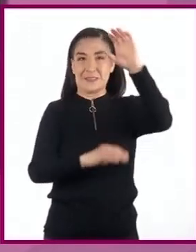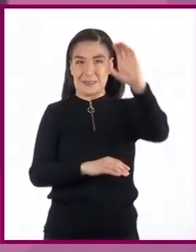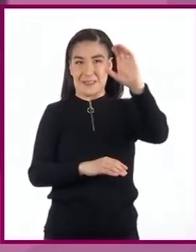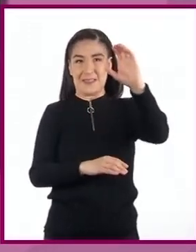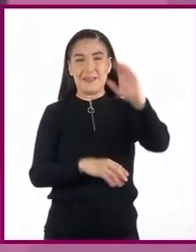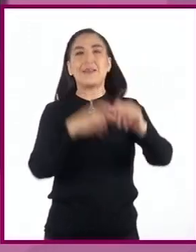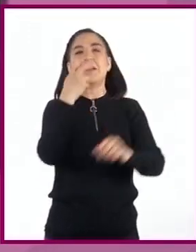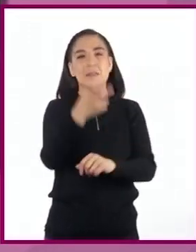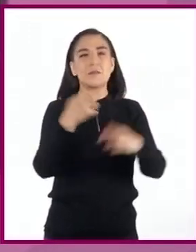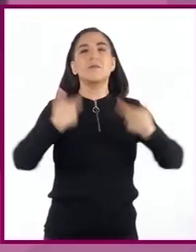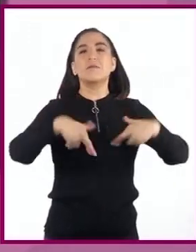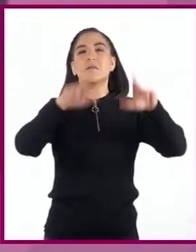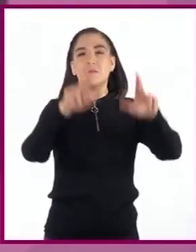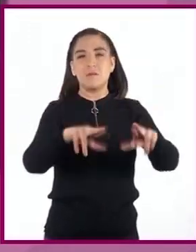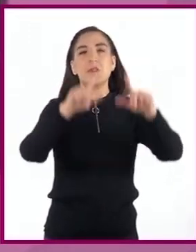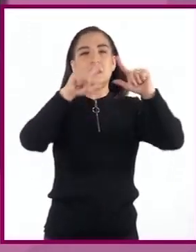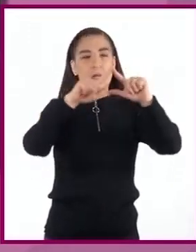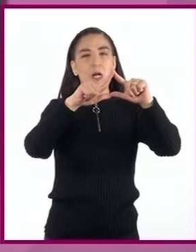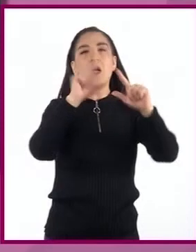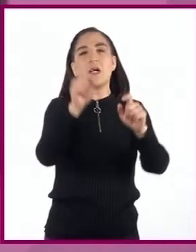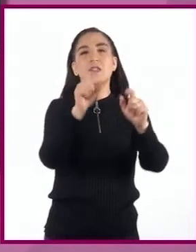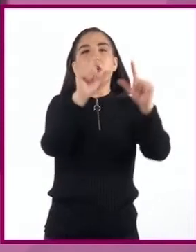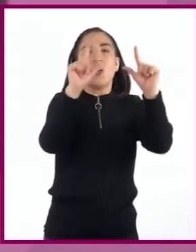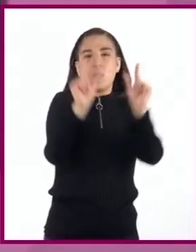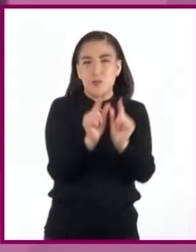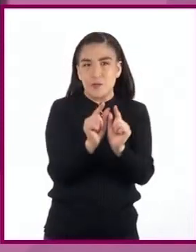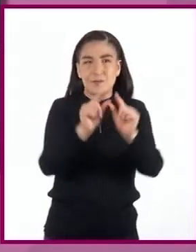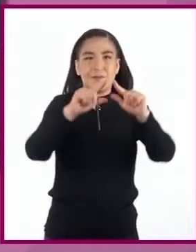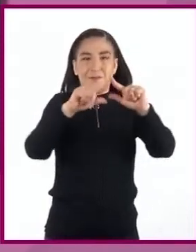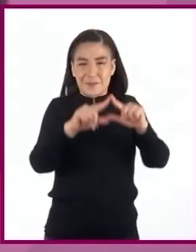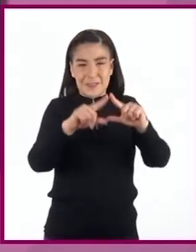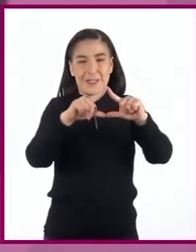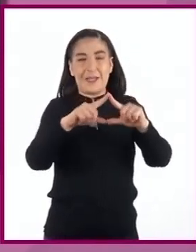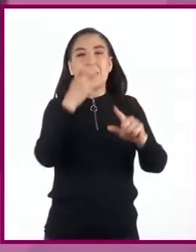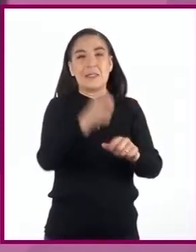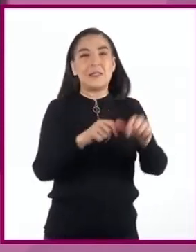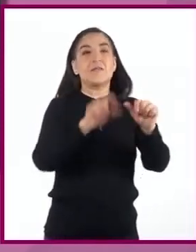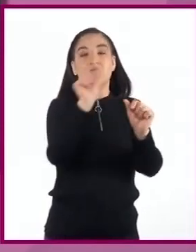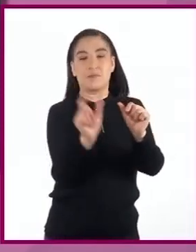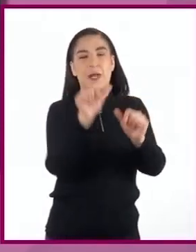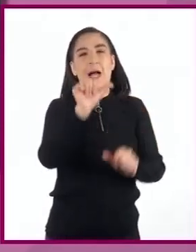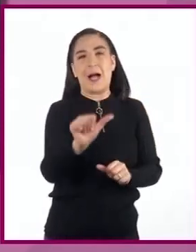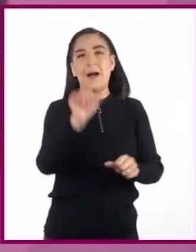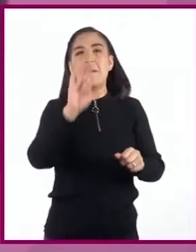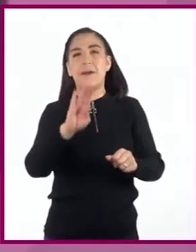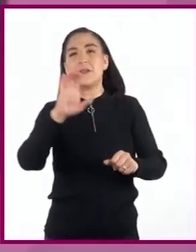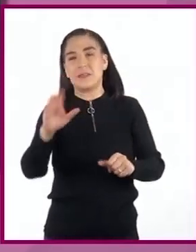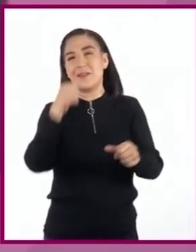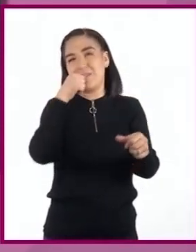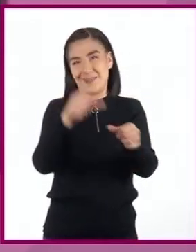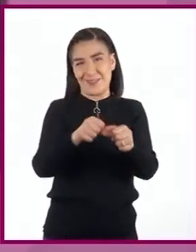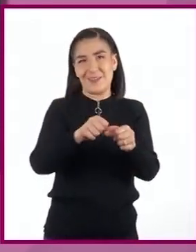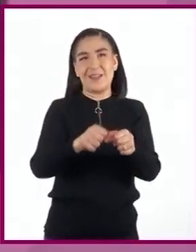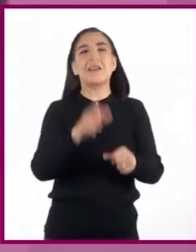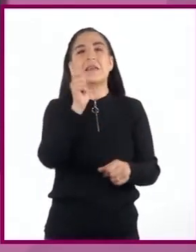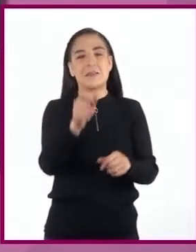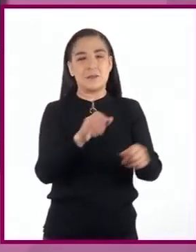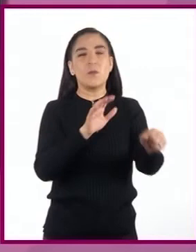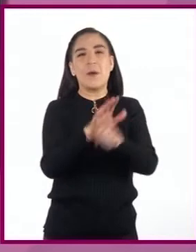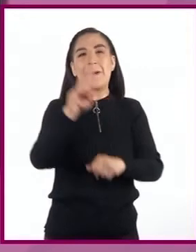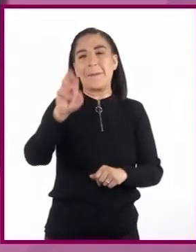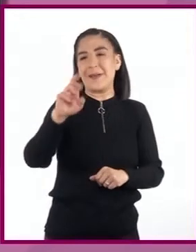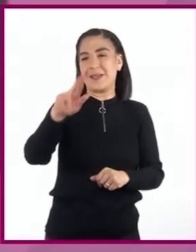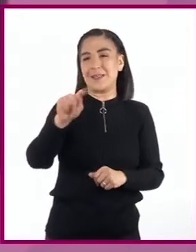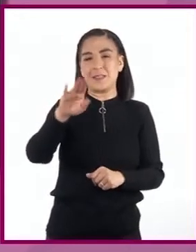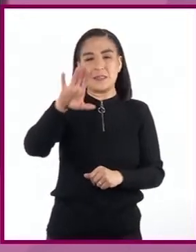C se representa con el triángulo pequeño, seguido de las letras A, B, C, que corresponden a sus vértices y se